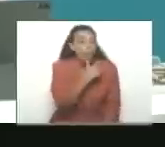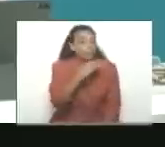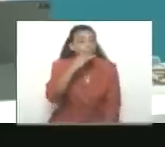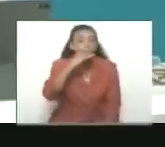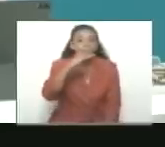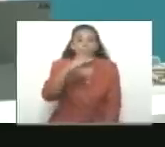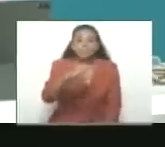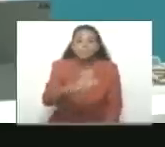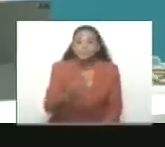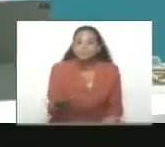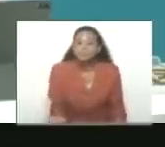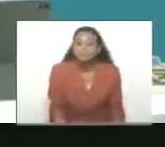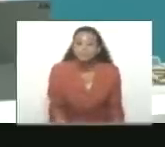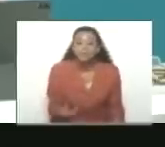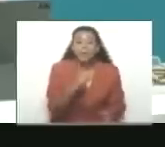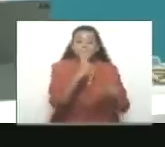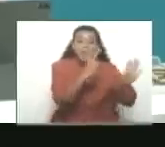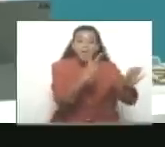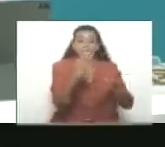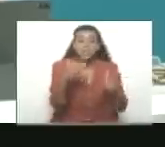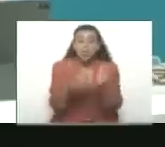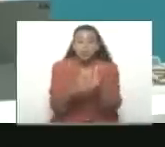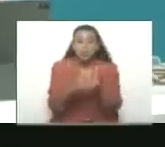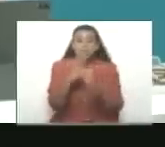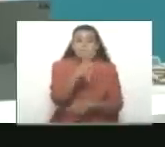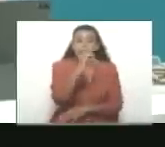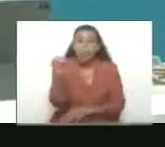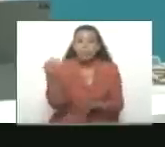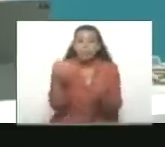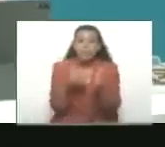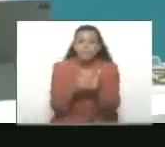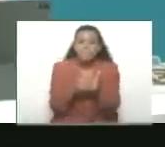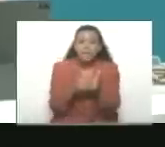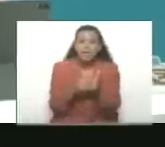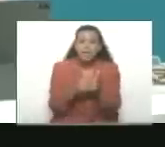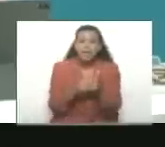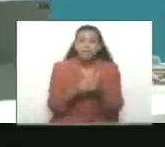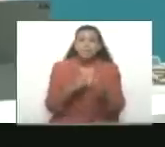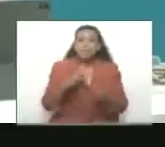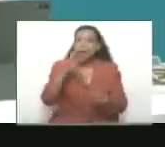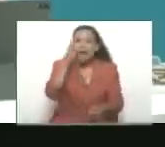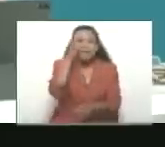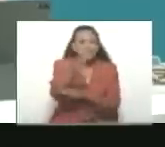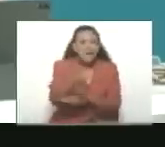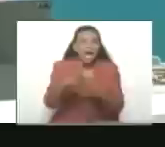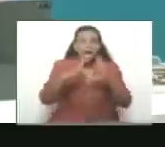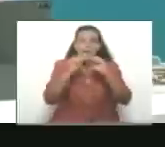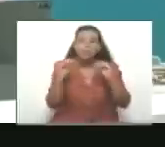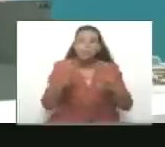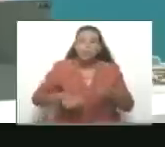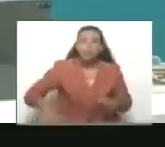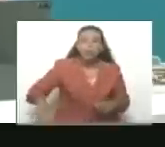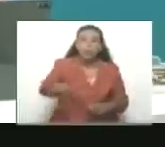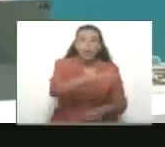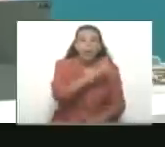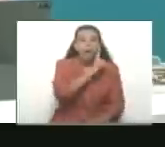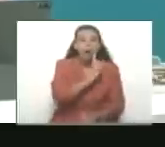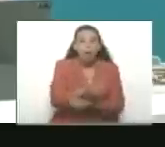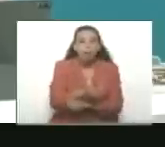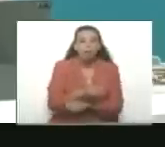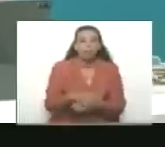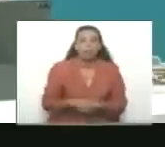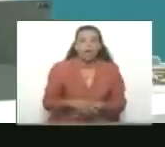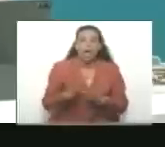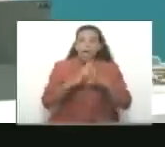silencio sean 28,000 sean 50,000 las que sean tenemos que llegar a a todas es la orden que doy